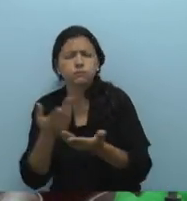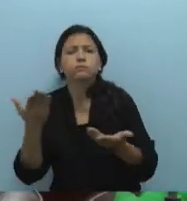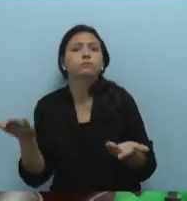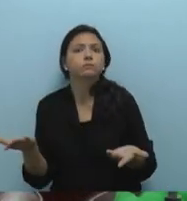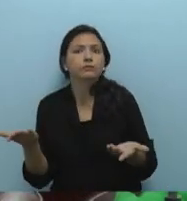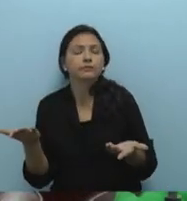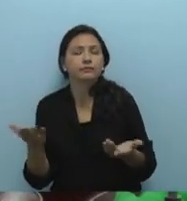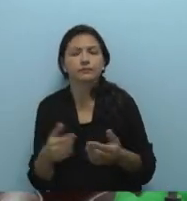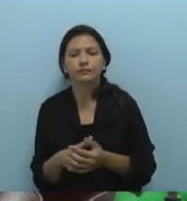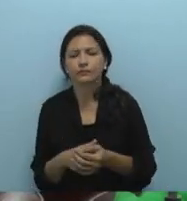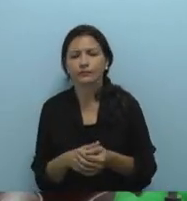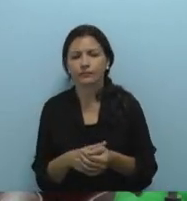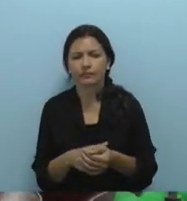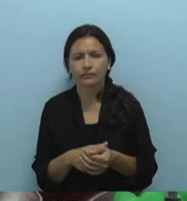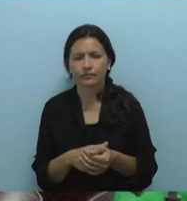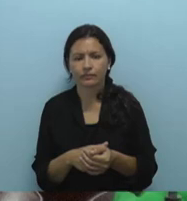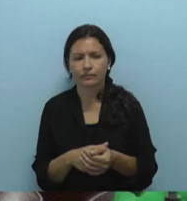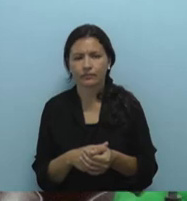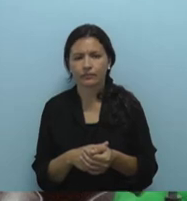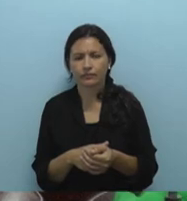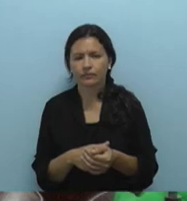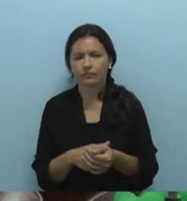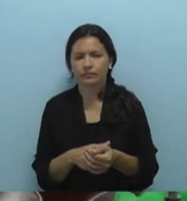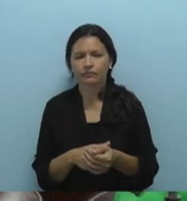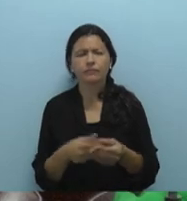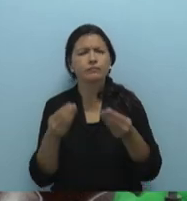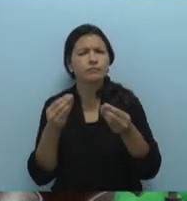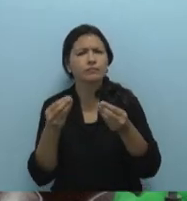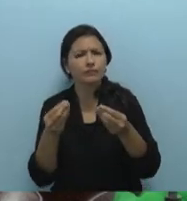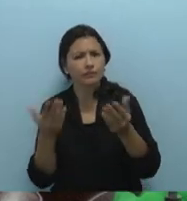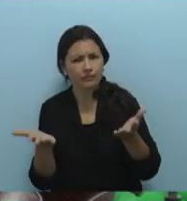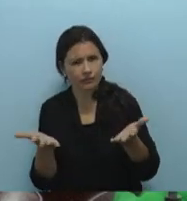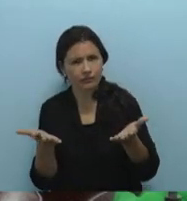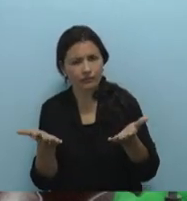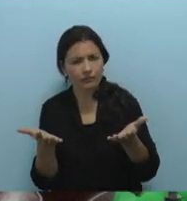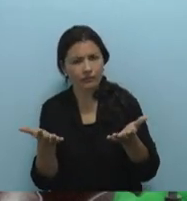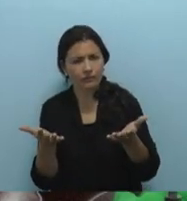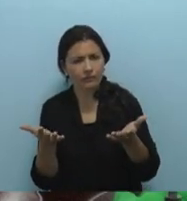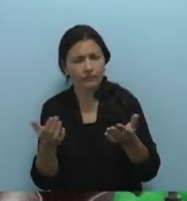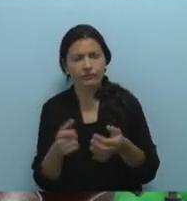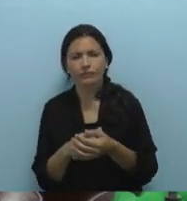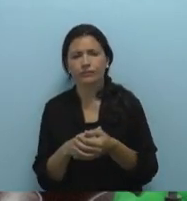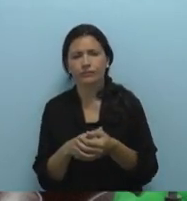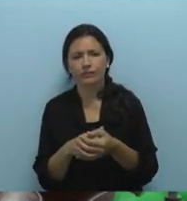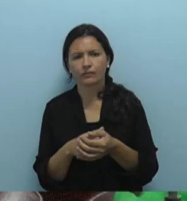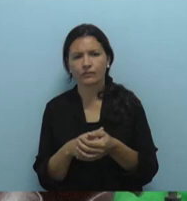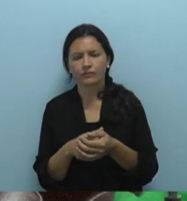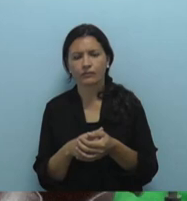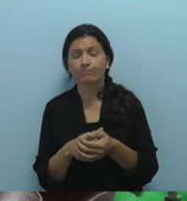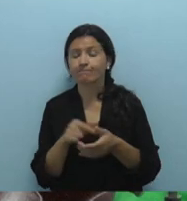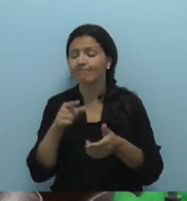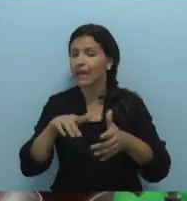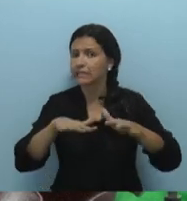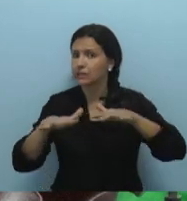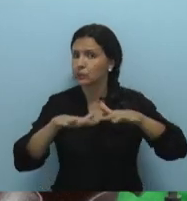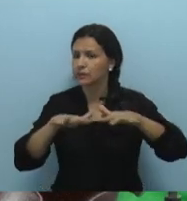Estado desde adentro, como él mismo se autodefinió? Bueno, hay que bancar los trapos y saber que estamos ante esta